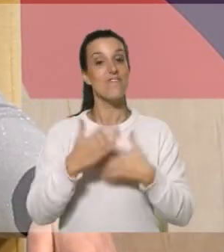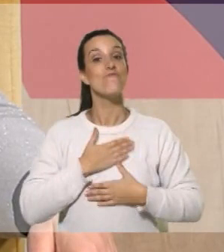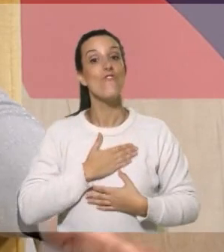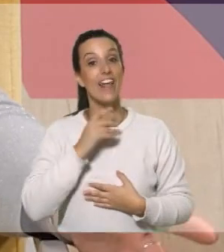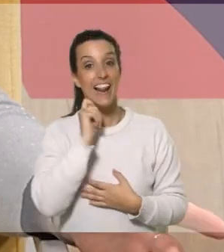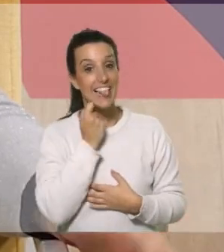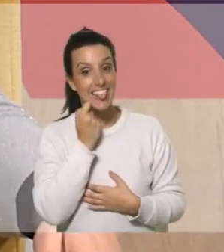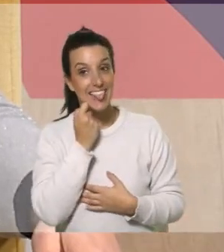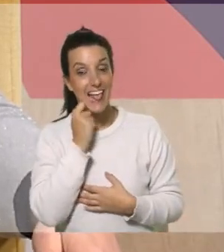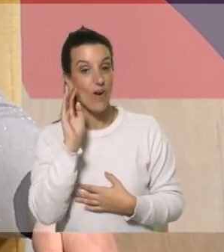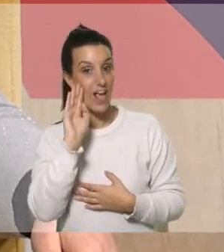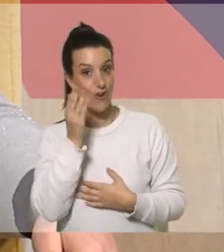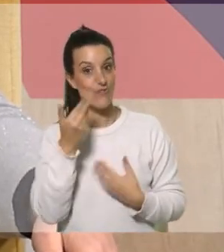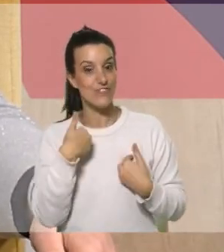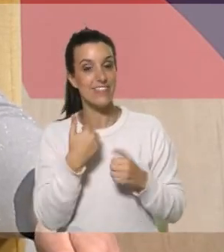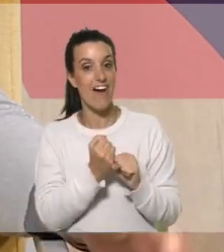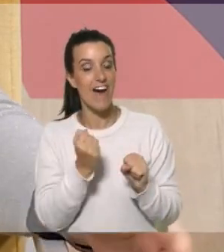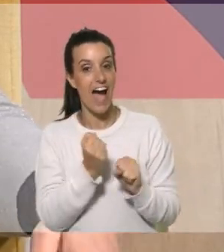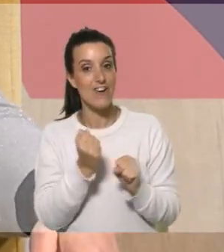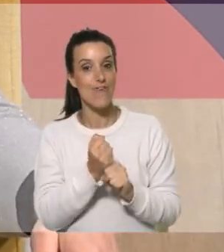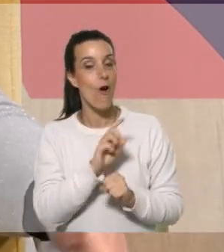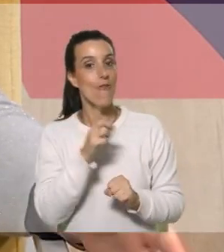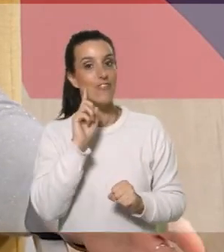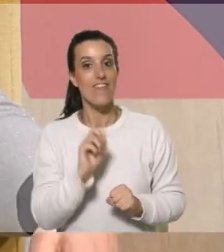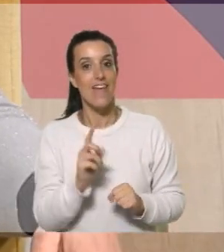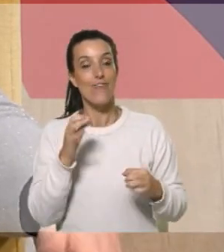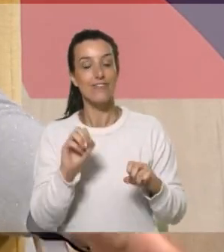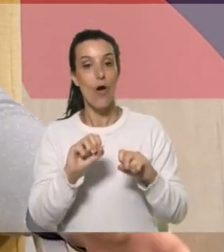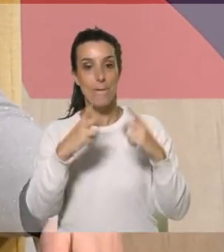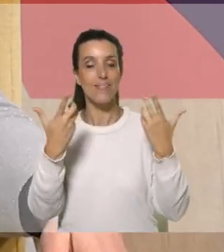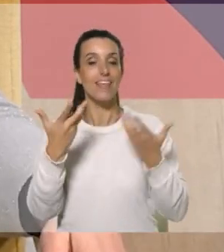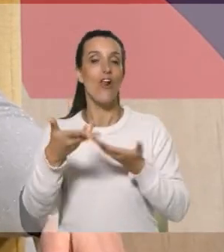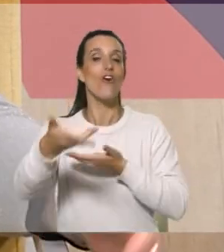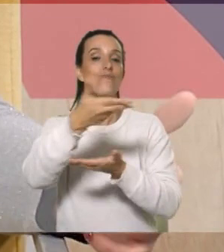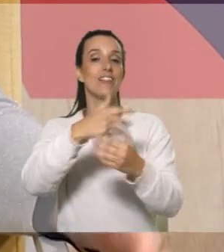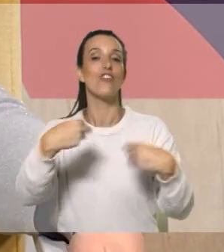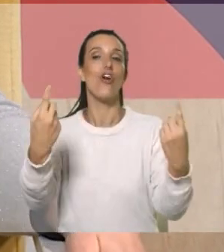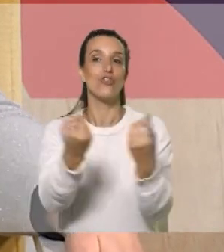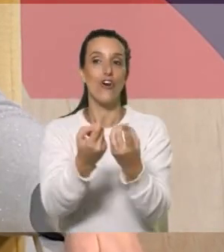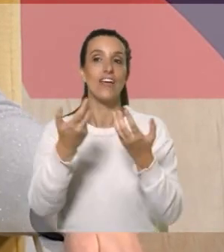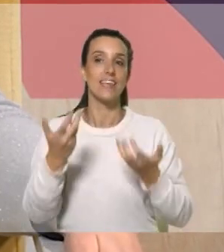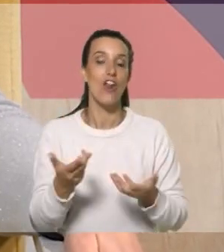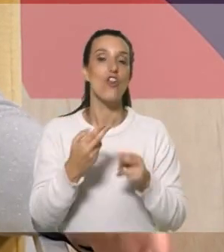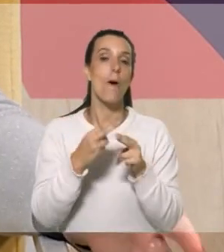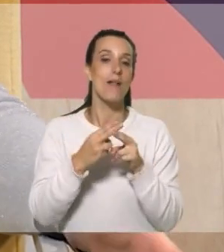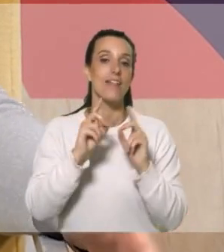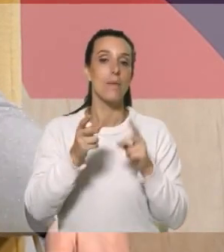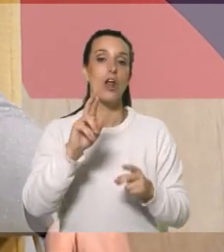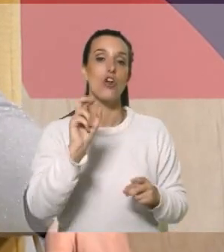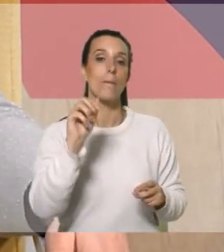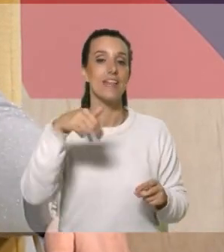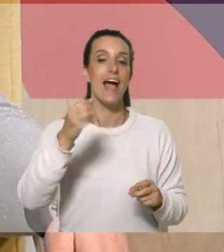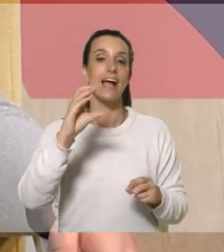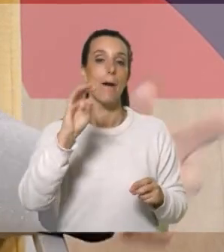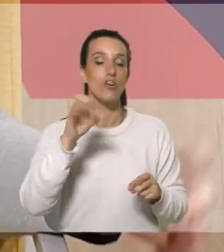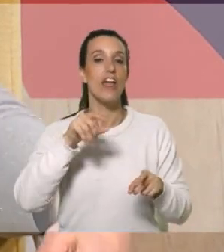sorpresa un reconocimiento que está que no nos esperábamos y que la verdad Quiero compartir con todo el equipo quiero nombrar también a Romina capote